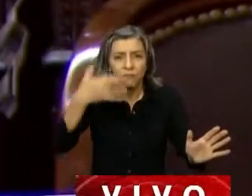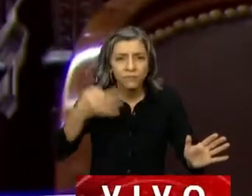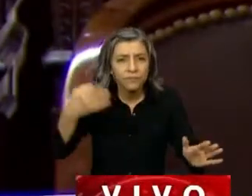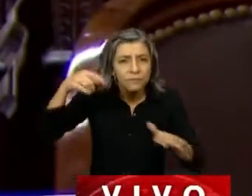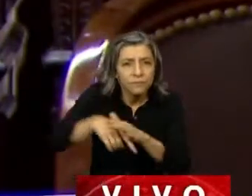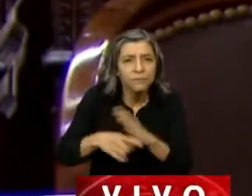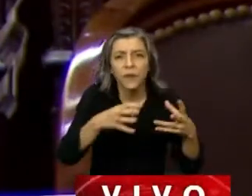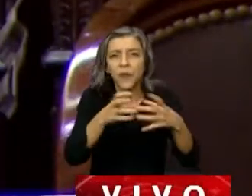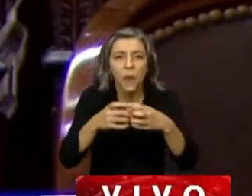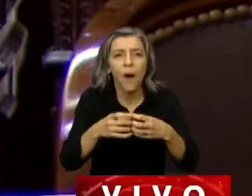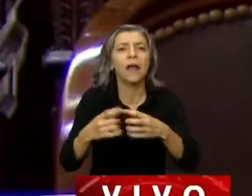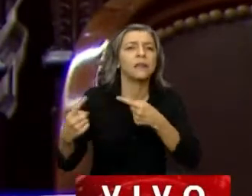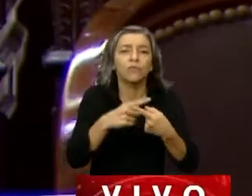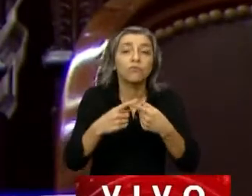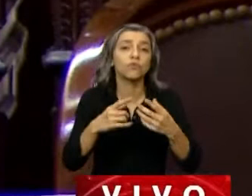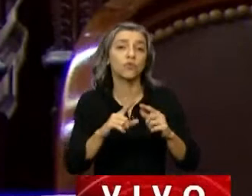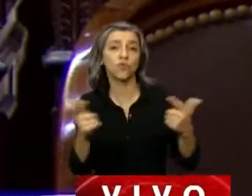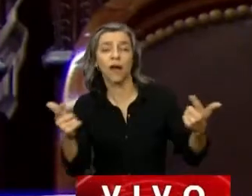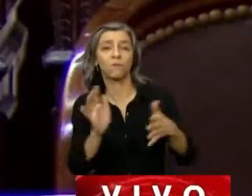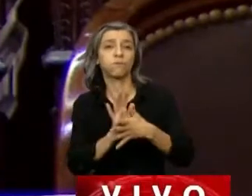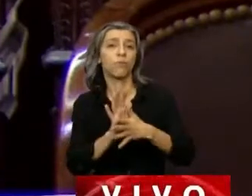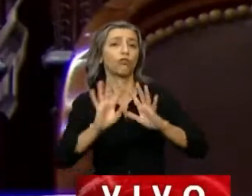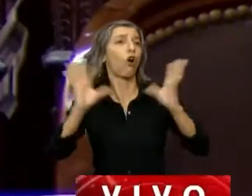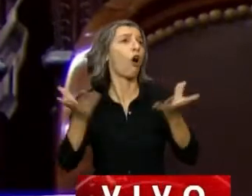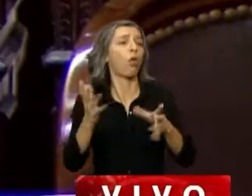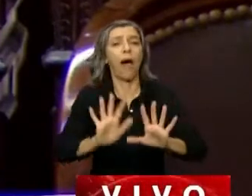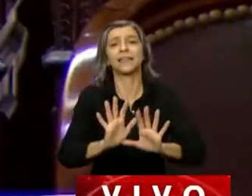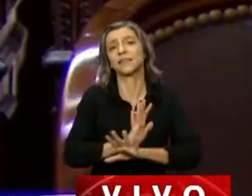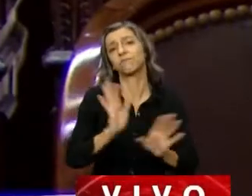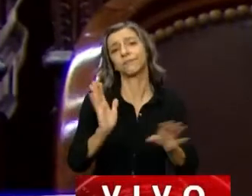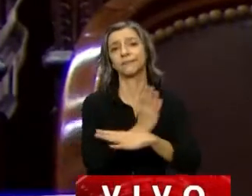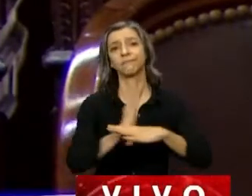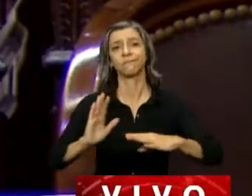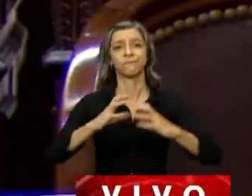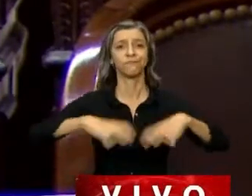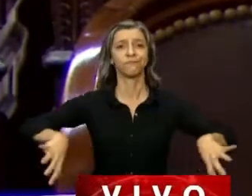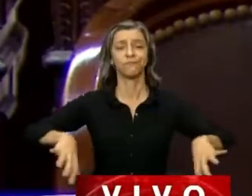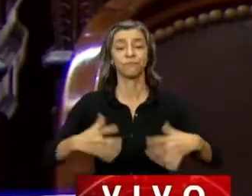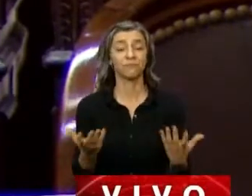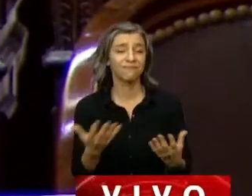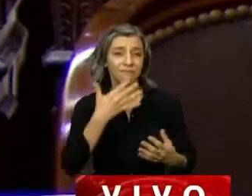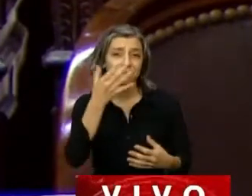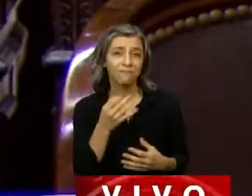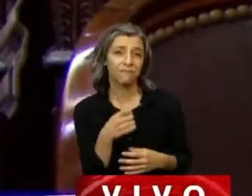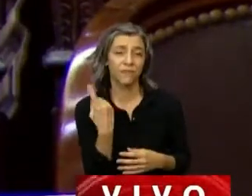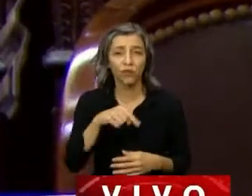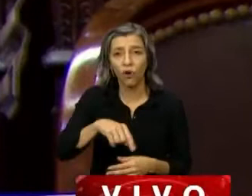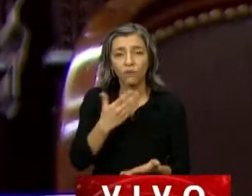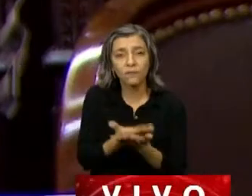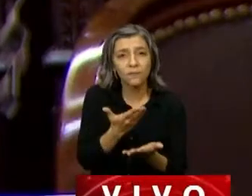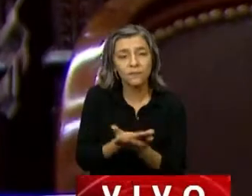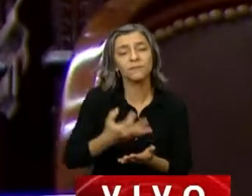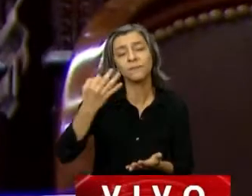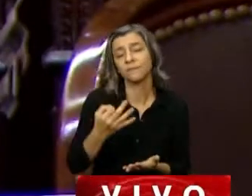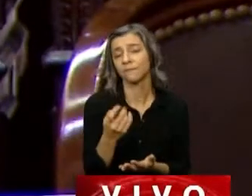Termina teniendo un sentido total y entonces no podemos discutir verdaderamente. Y lo que estamos hoy planteando es que, en definitiva,